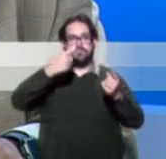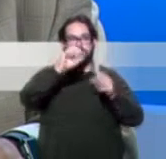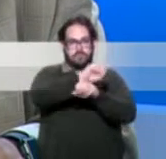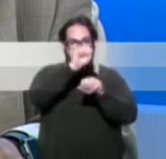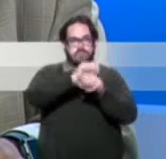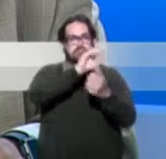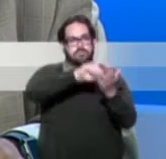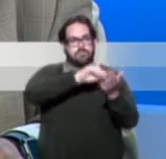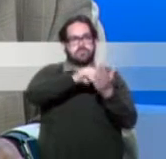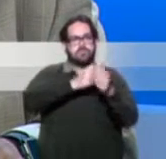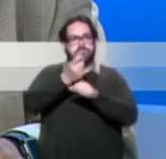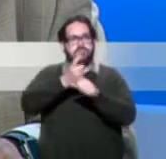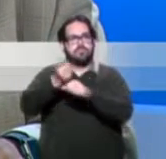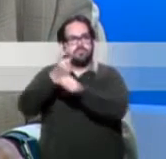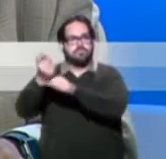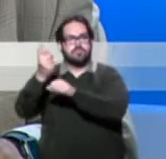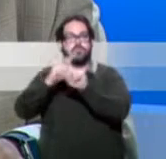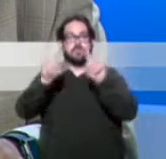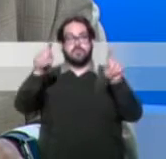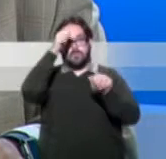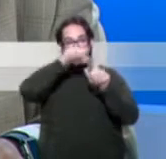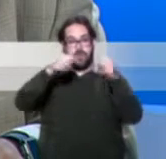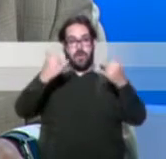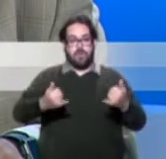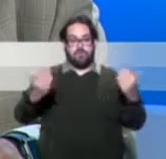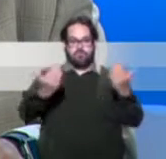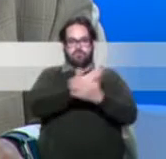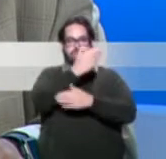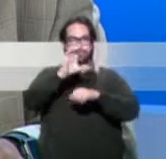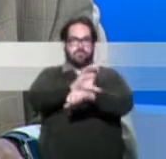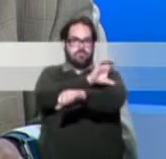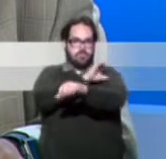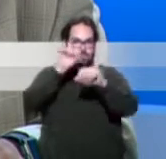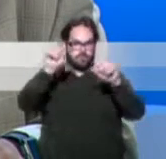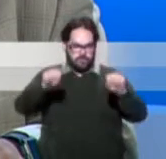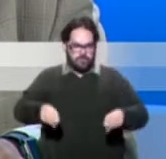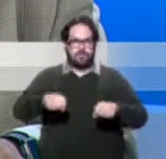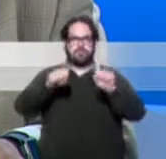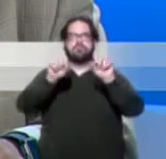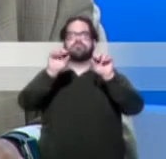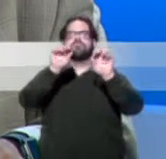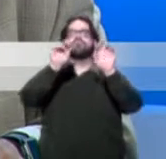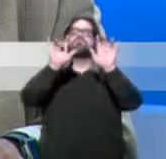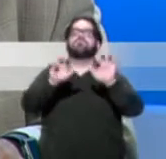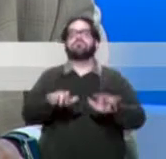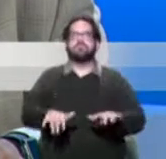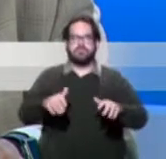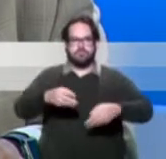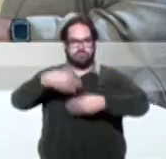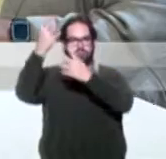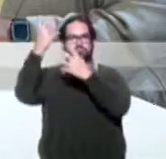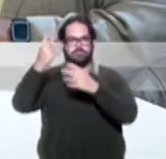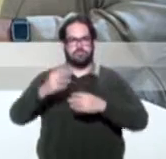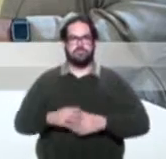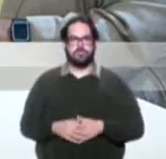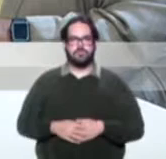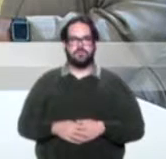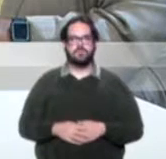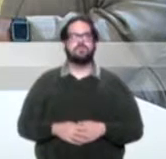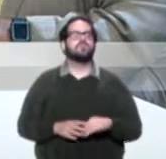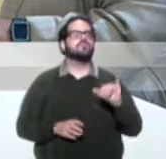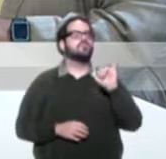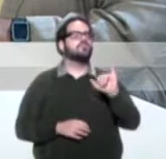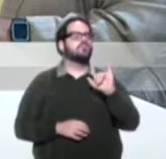gran cambio este año, acuérdate que venimos con la forma electrónica, viene Hacienda este año con una forma electrónica que tenemos que tener eso presente. Y esta forma